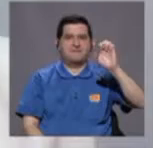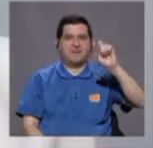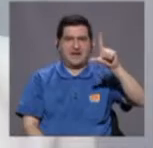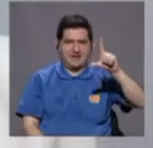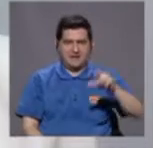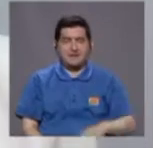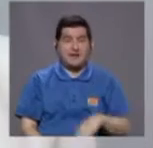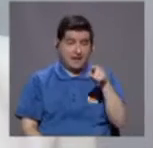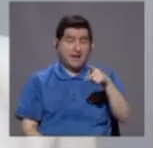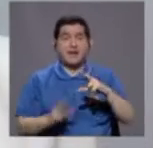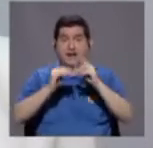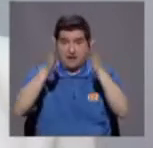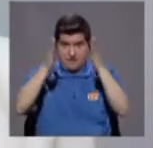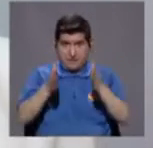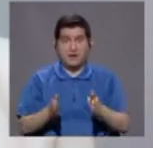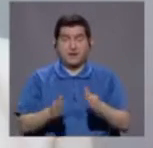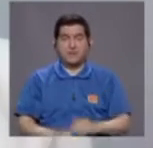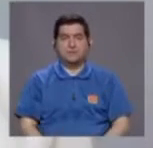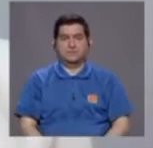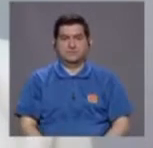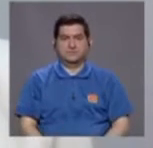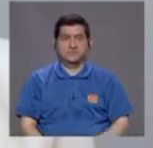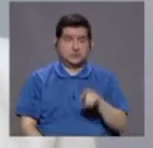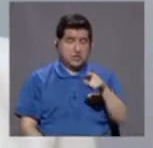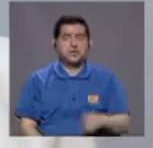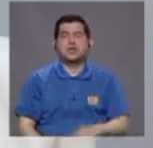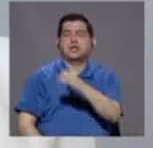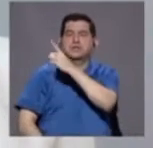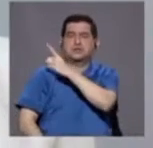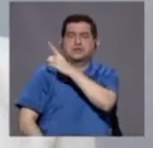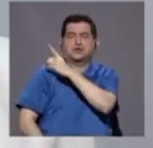nicaragüense y va a dirigir la casa